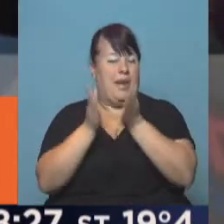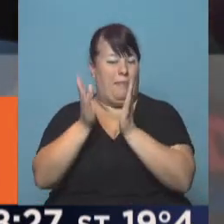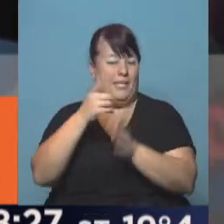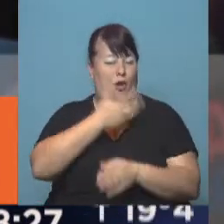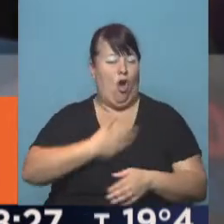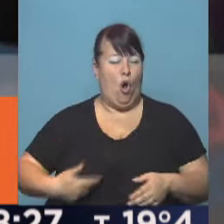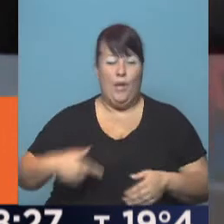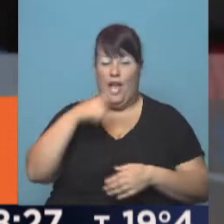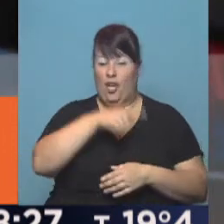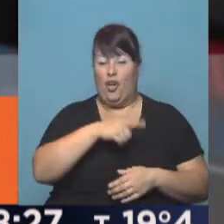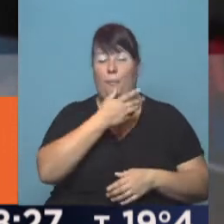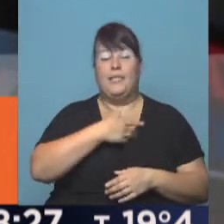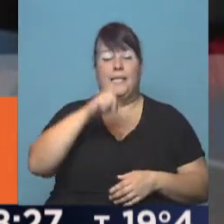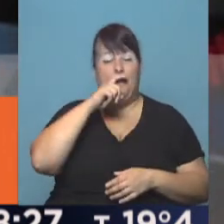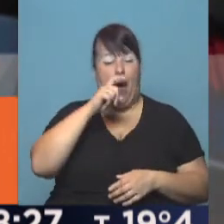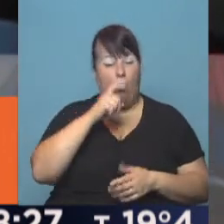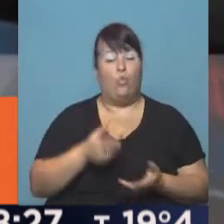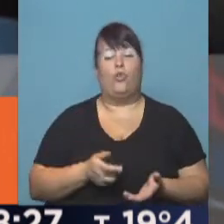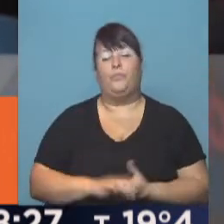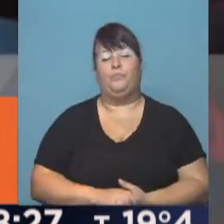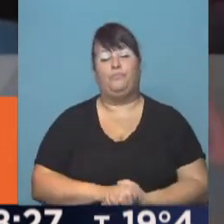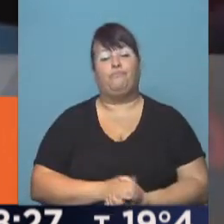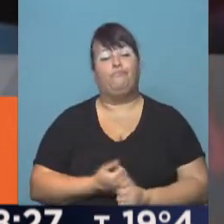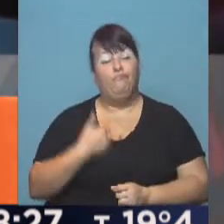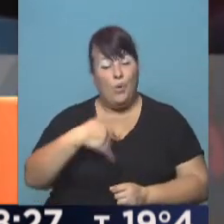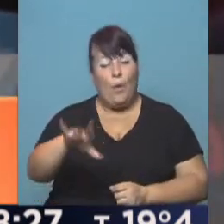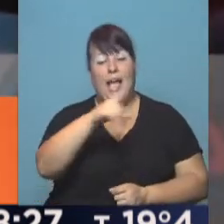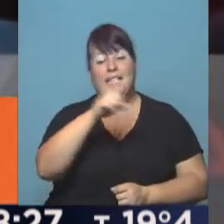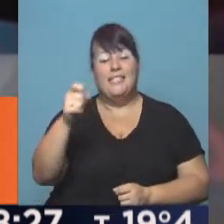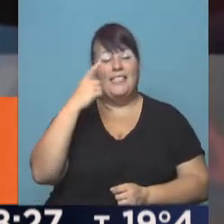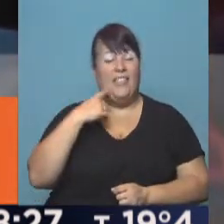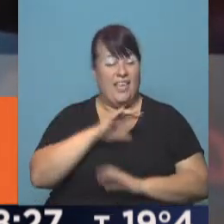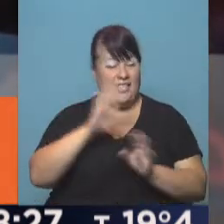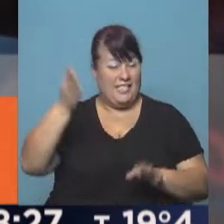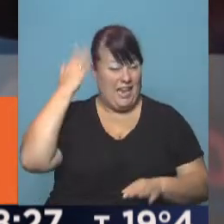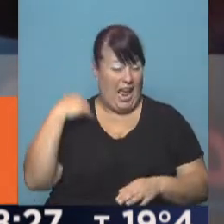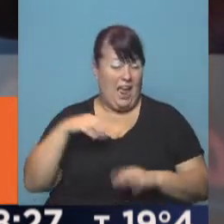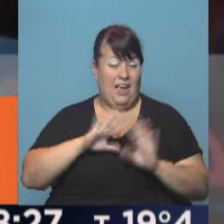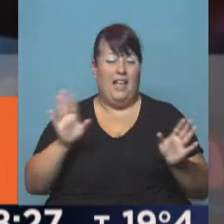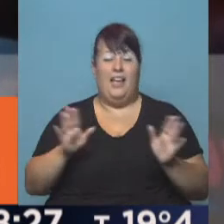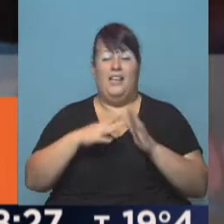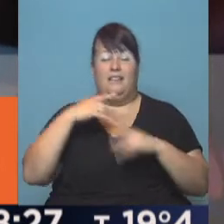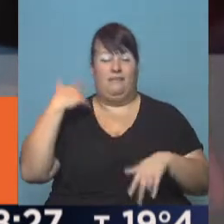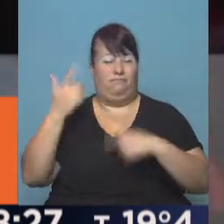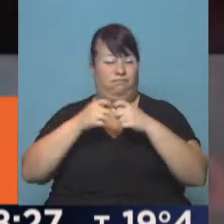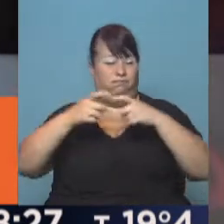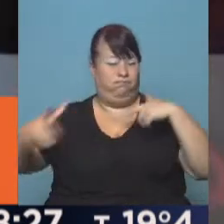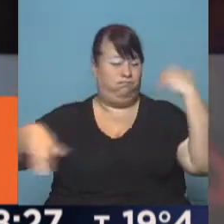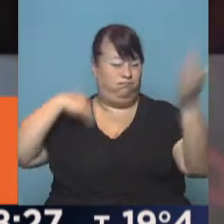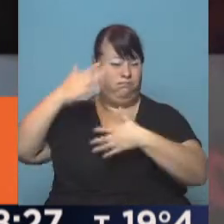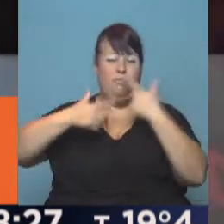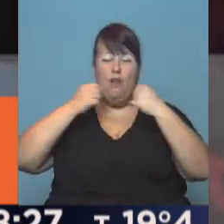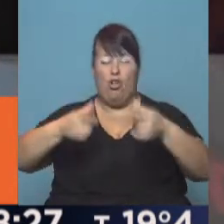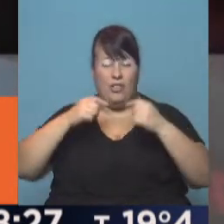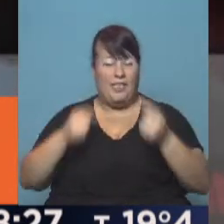de las autoridades del gobierno del presidente Maduro. Estamos a 100 días ya de esta ola de masivas